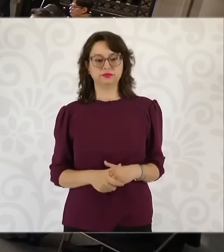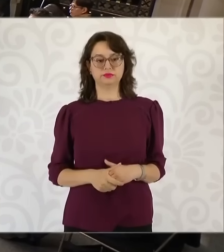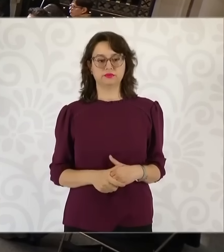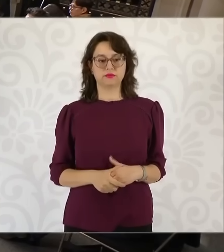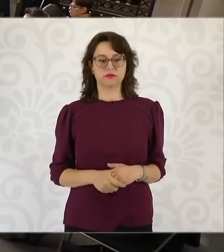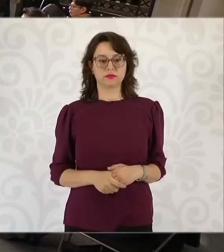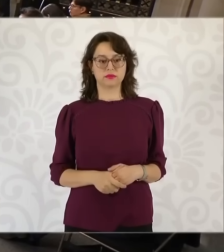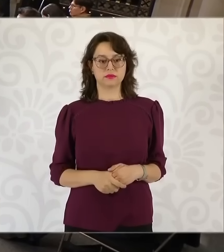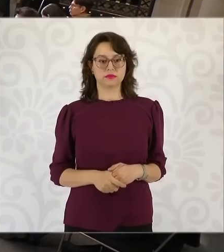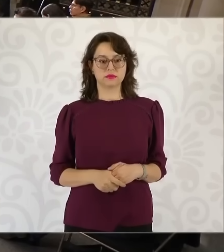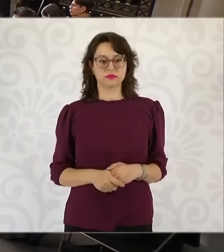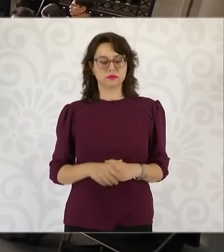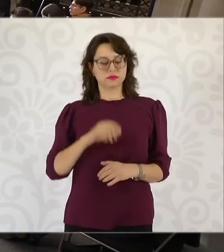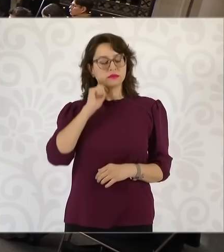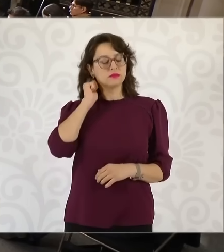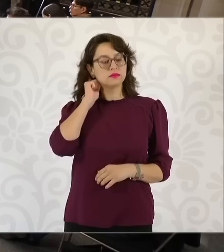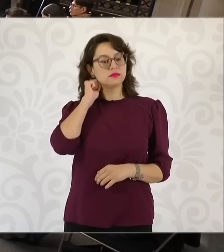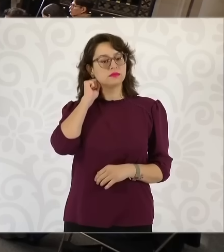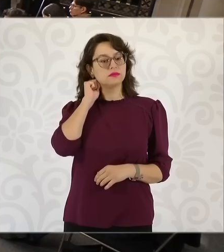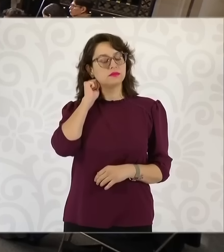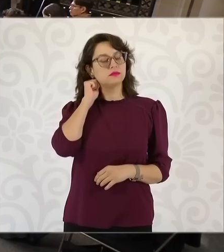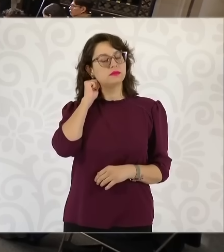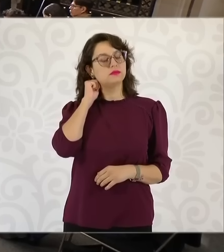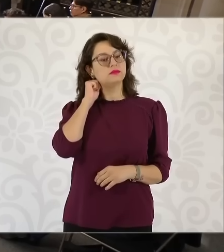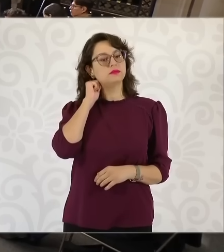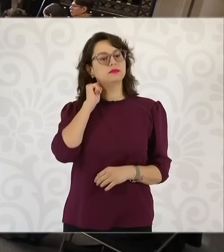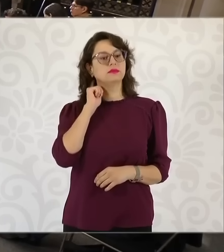candidatos y candidatas. Ahí está.